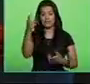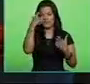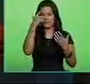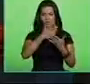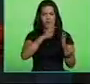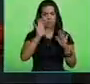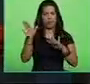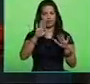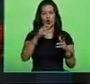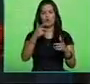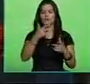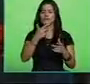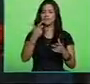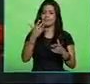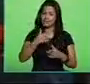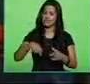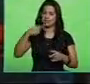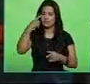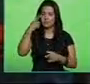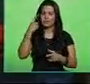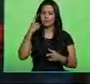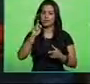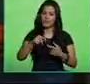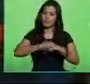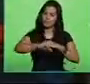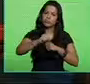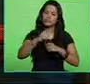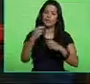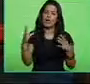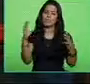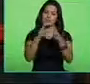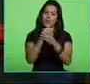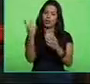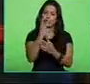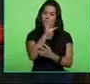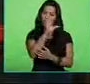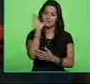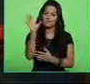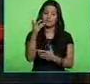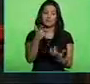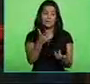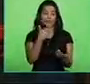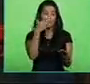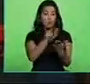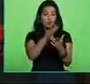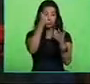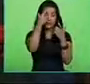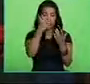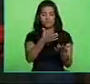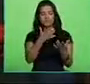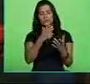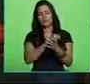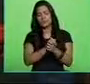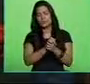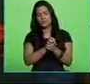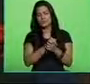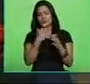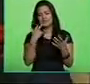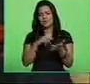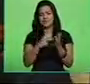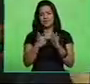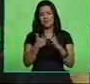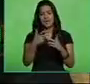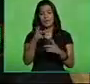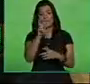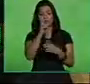en incremento de la amistad entre nuestros dos pueblos. Su trágico fallecimiento no solo supuso una inmensa pérdida para el pueblo